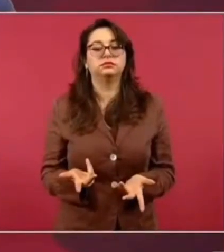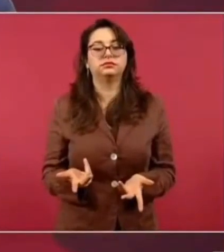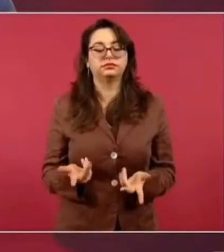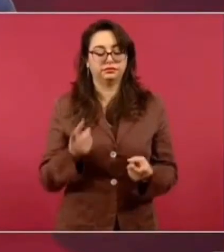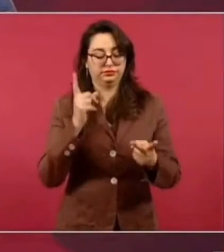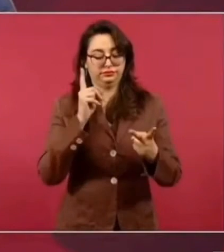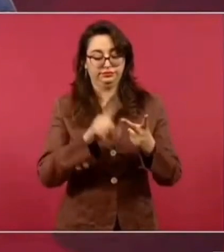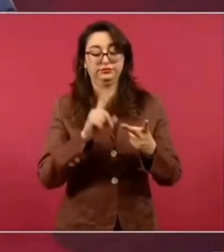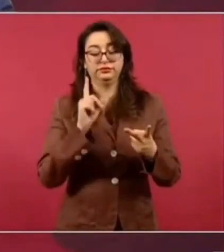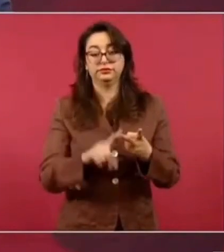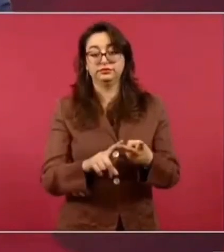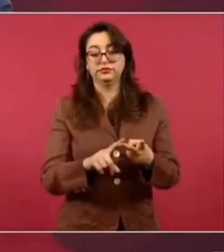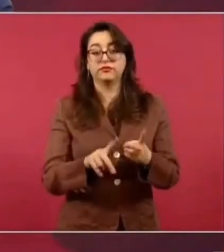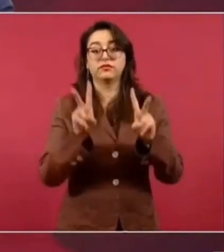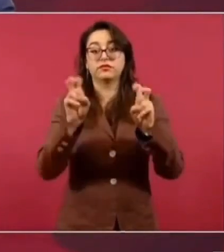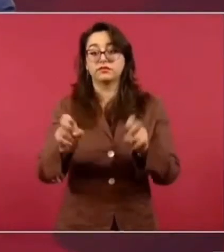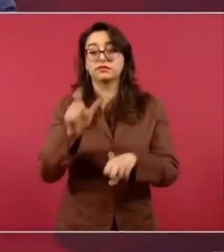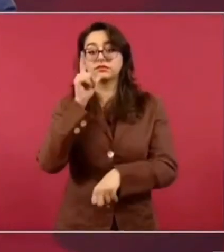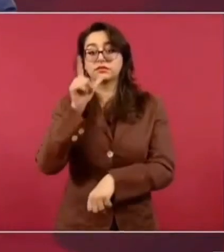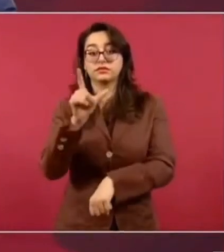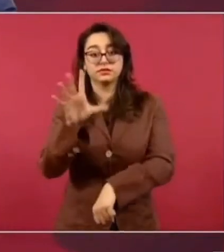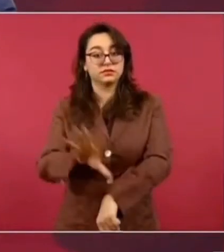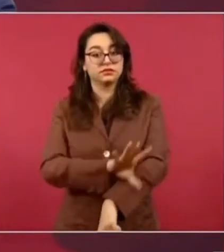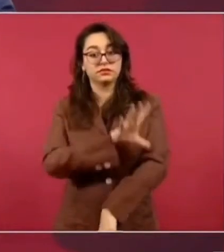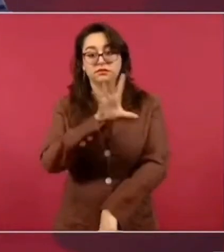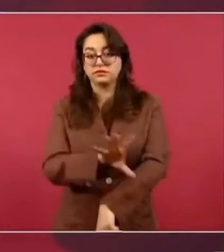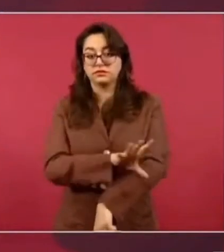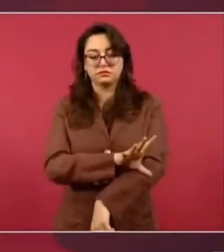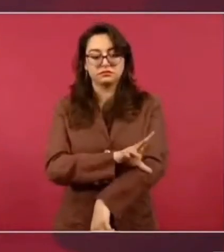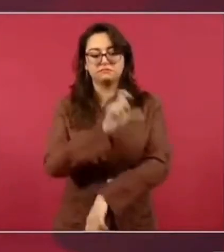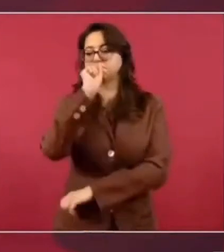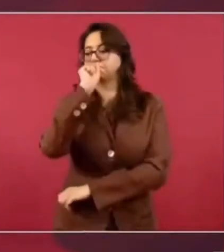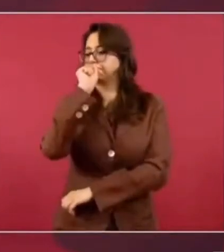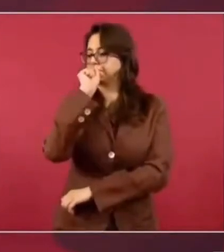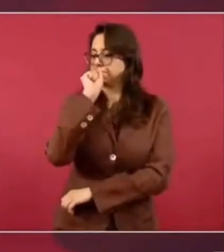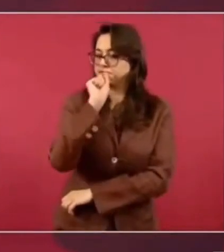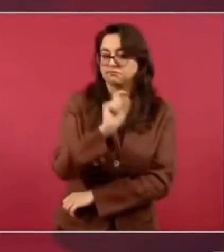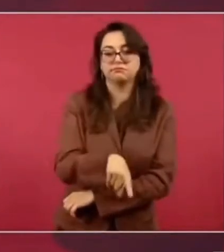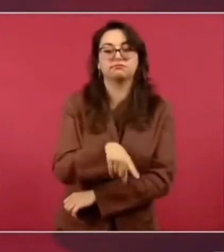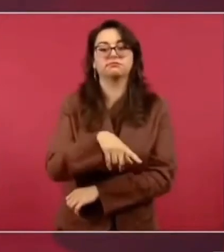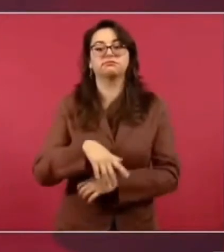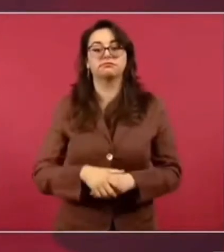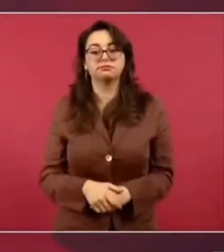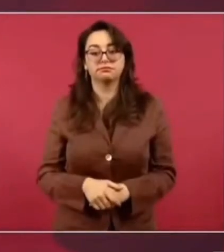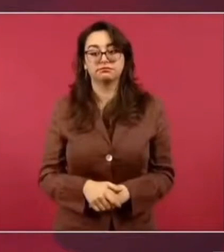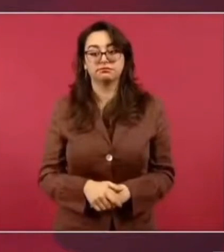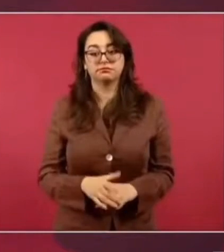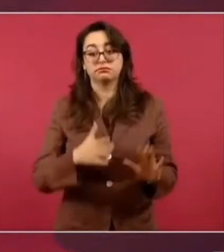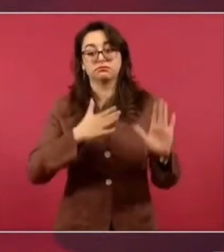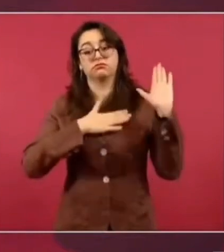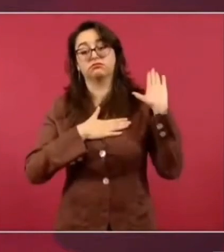industria eléctrica fue lo mismo, ofrecieron de que iban a bajar los precios de la luz